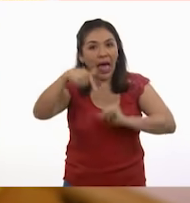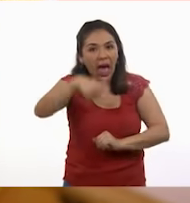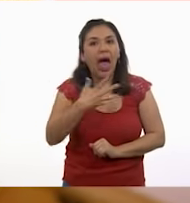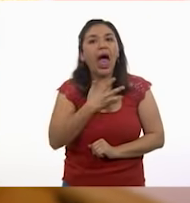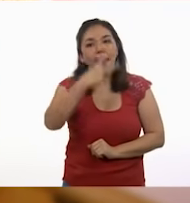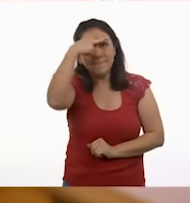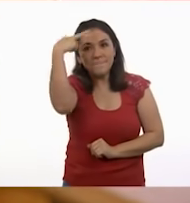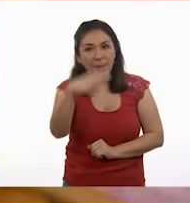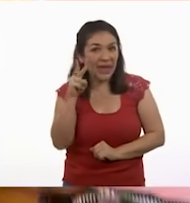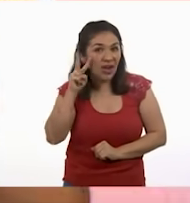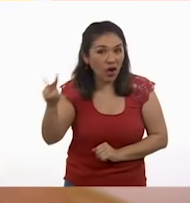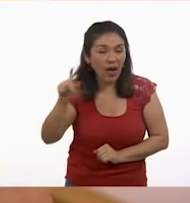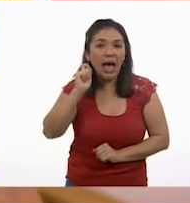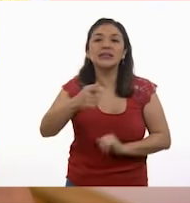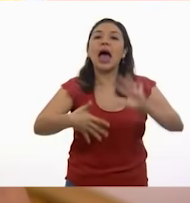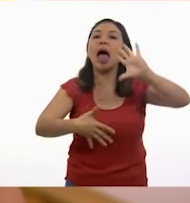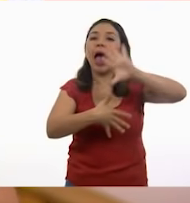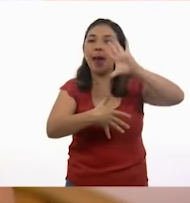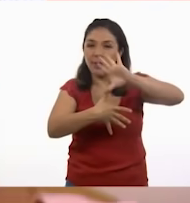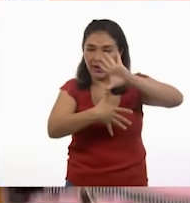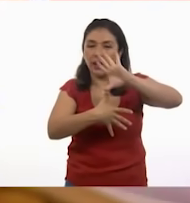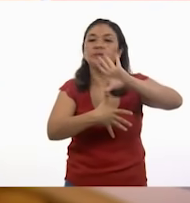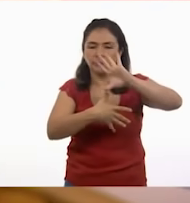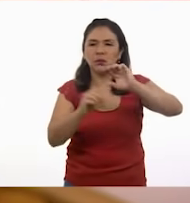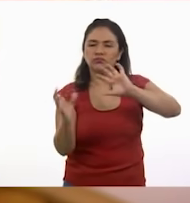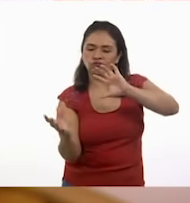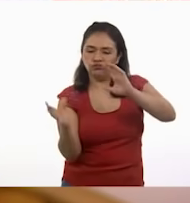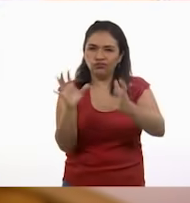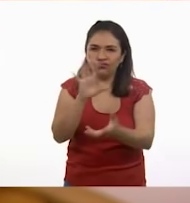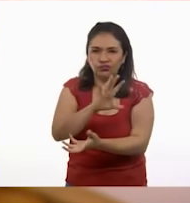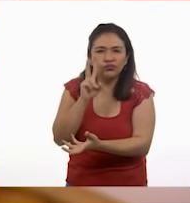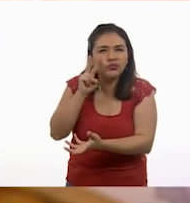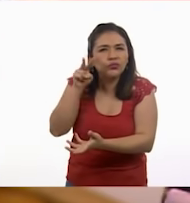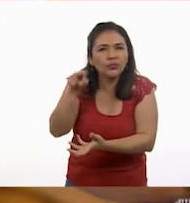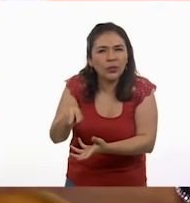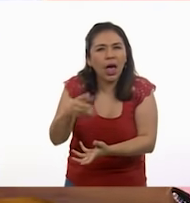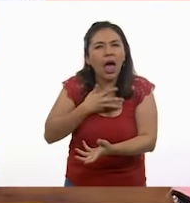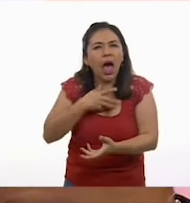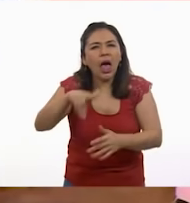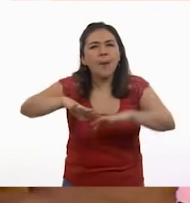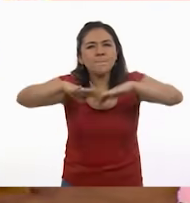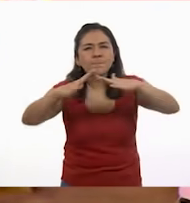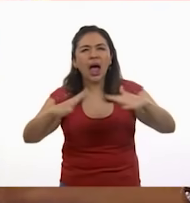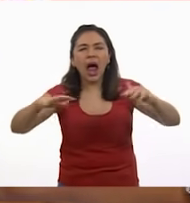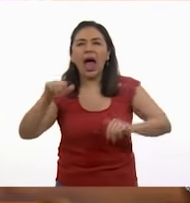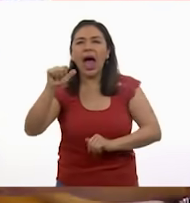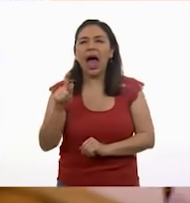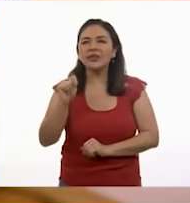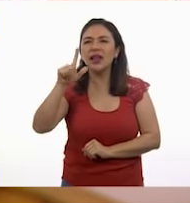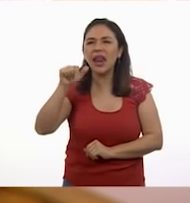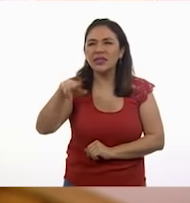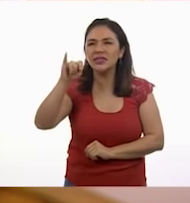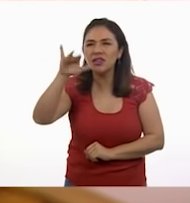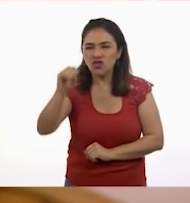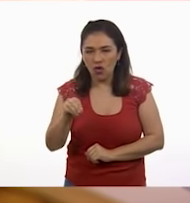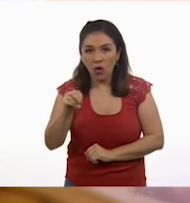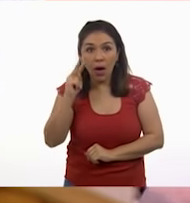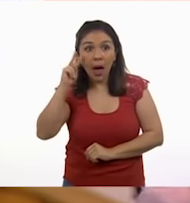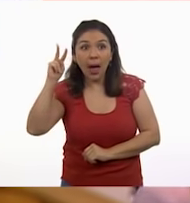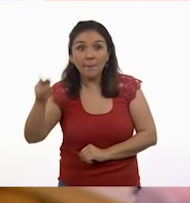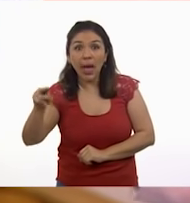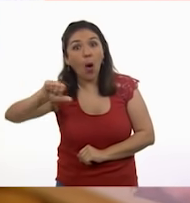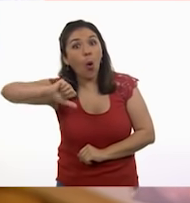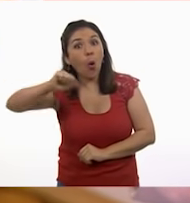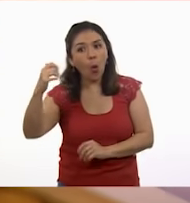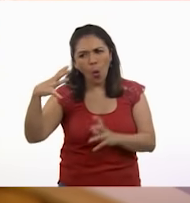méxico este es el continente americano y si giramos un poco más vamos a pasar el océano atlántico y aquí está el